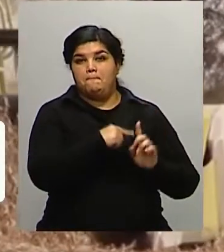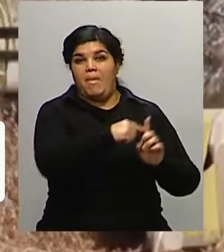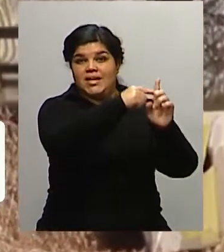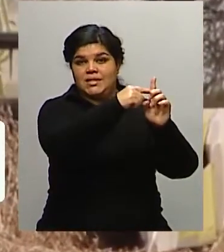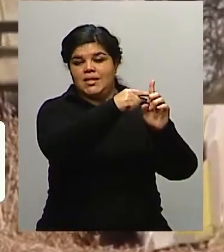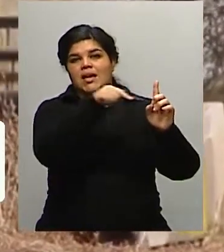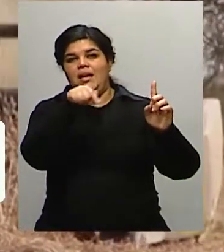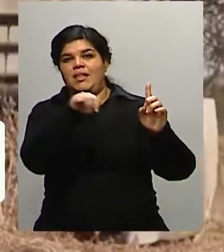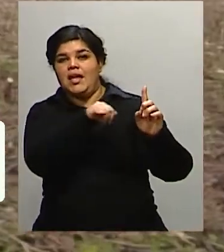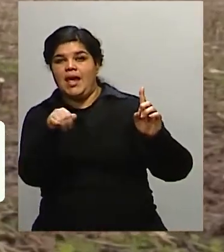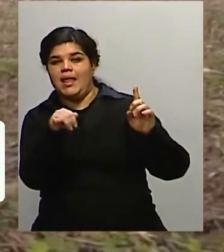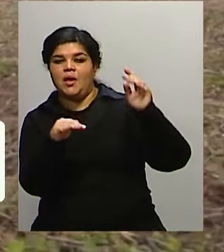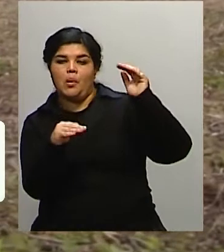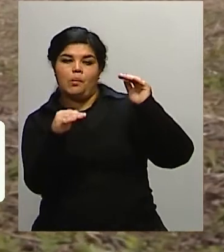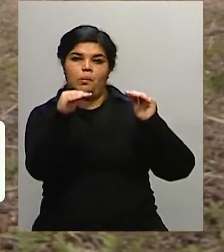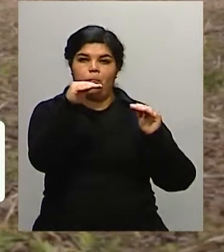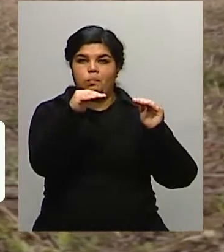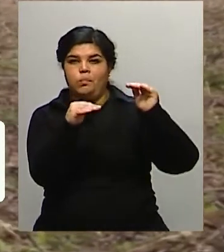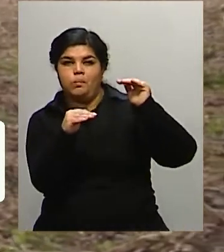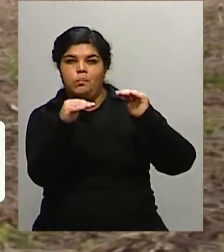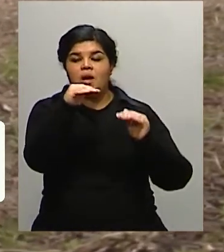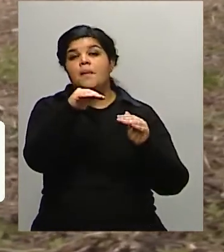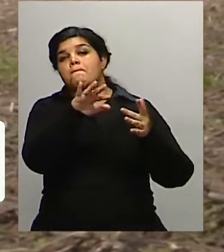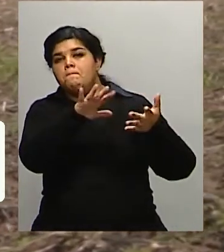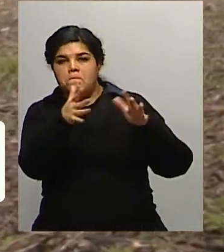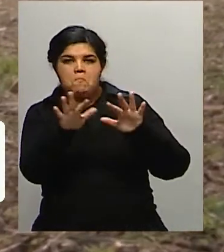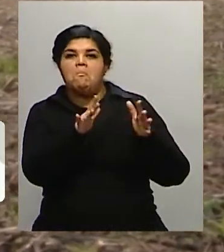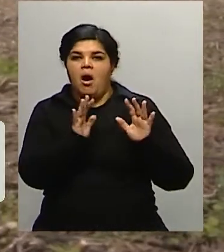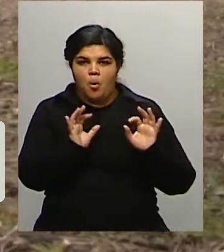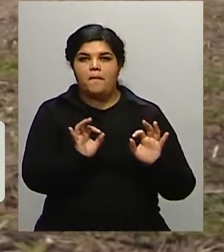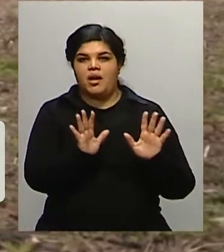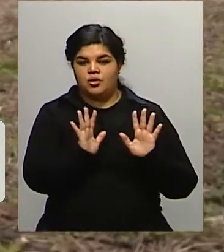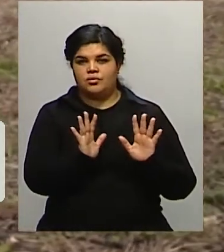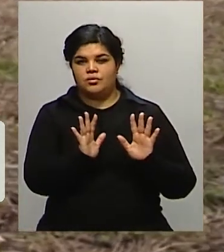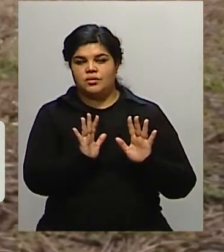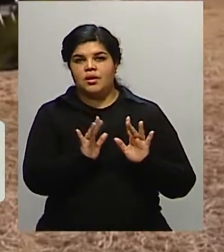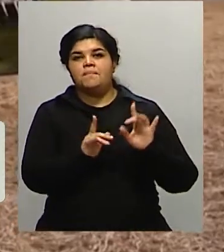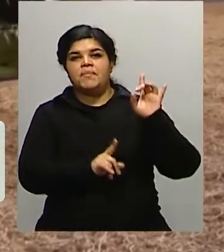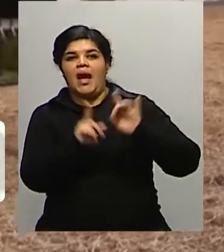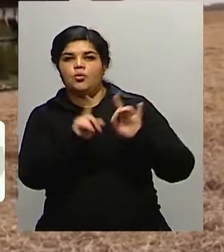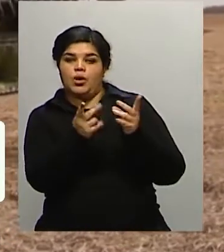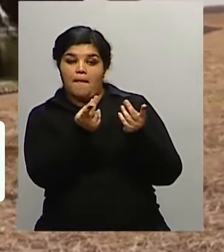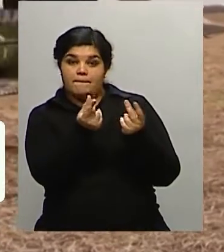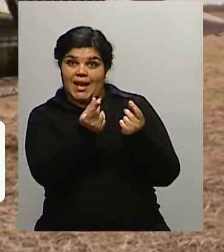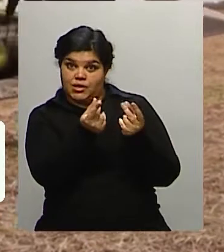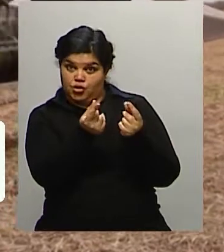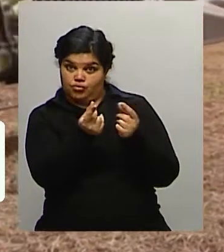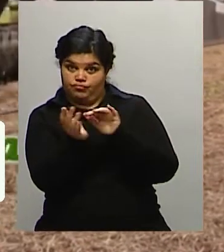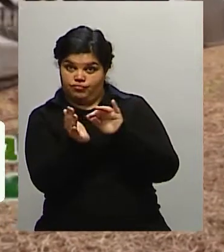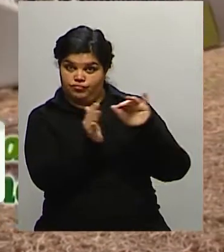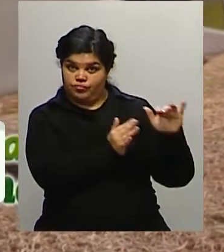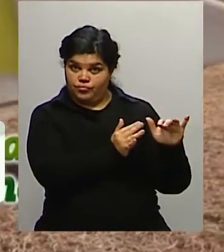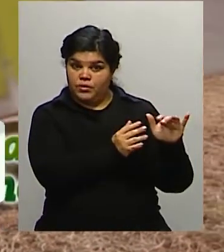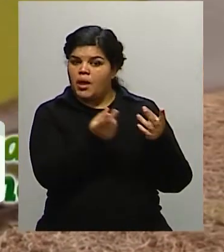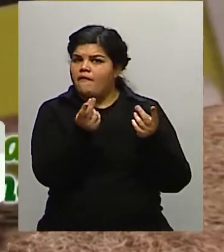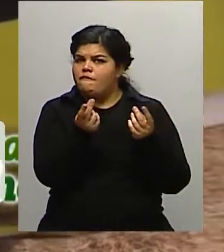efecto de los mayores precios del gas. Una cuestión son los precios, otra cosa también es obtenerlo.